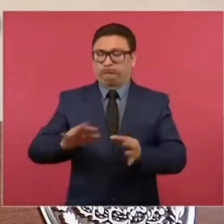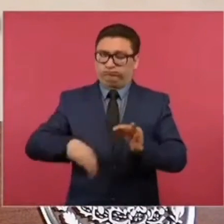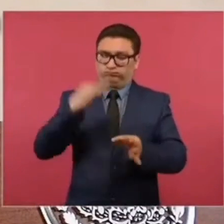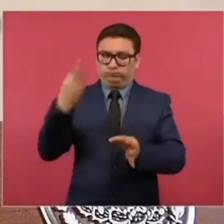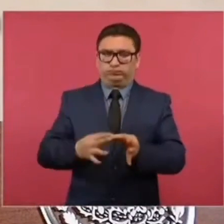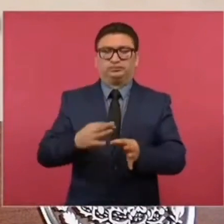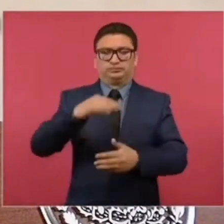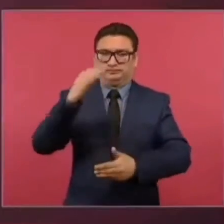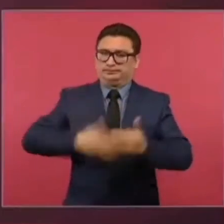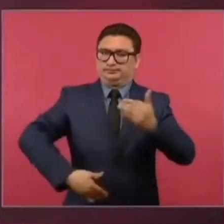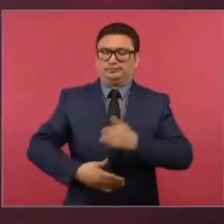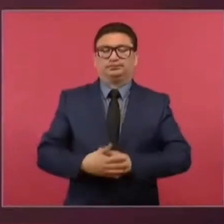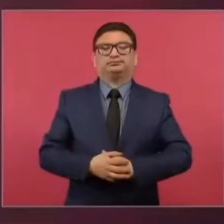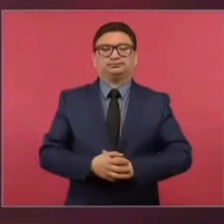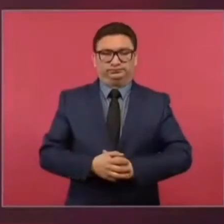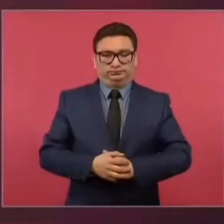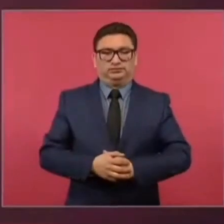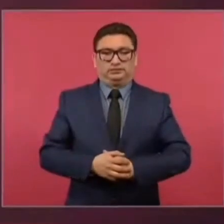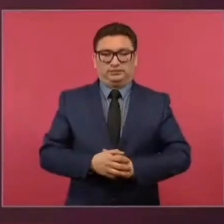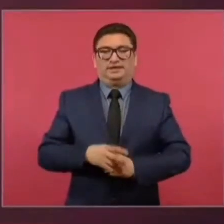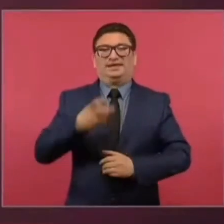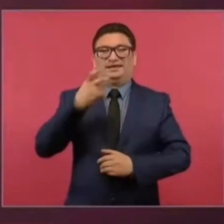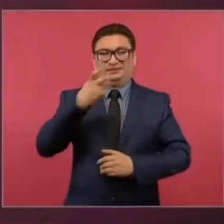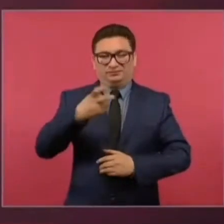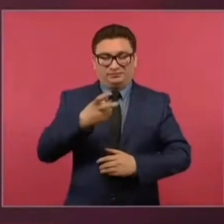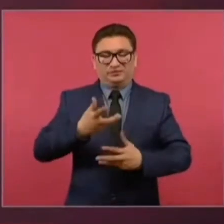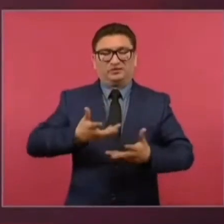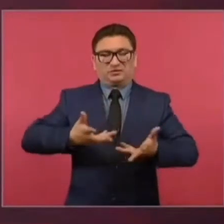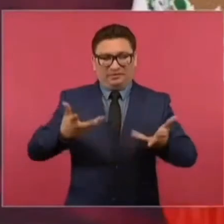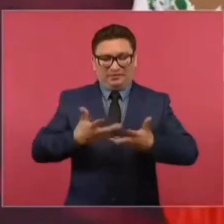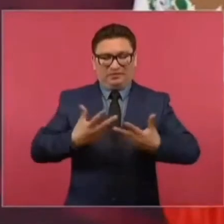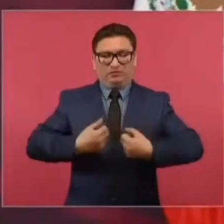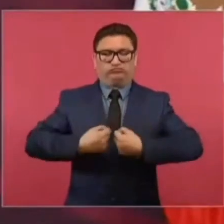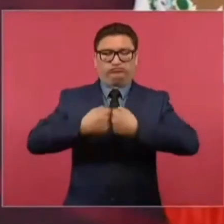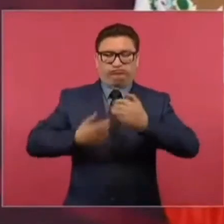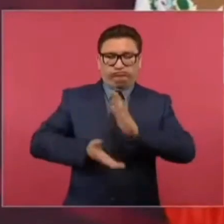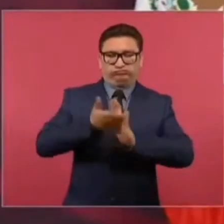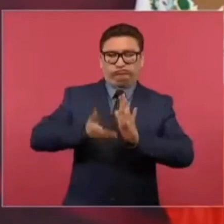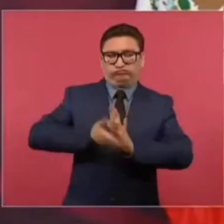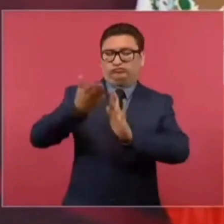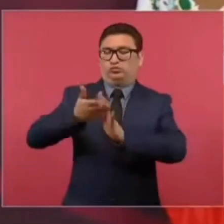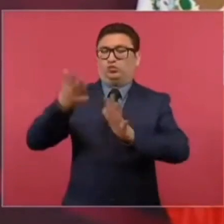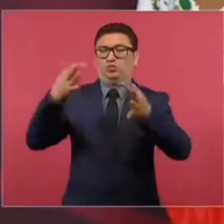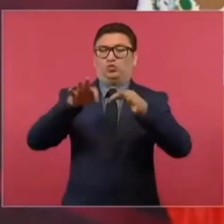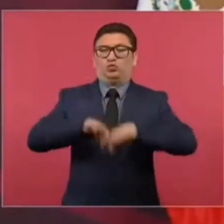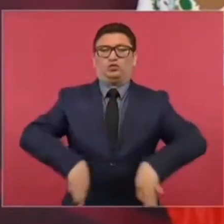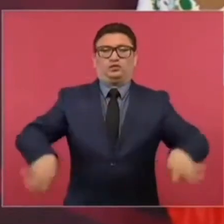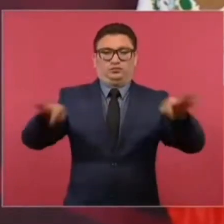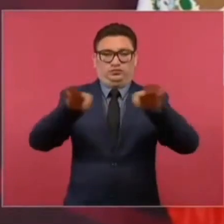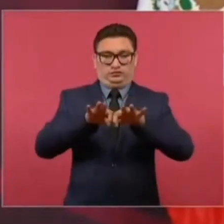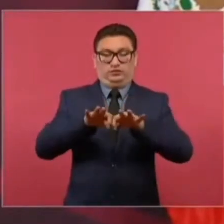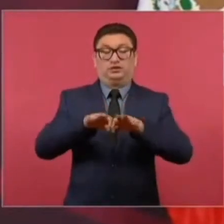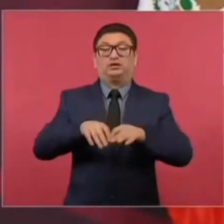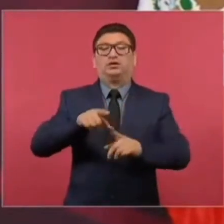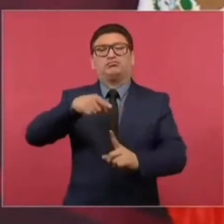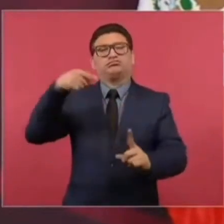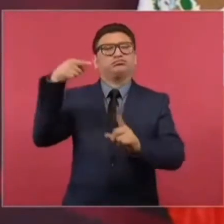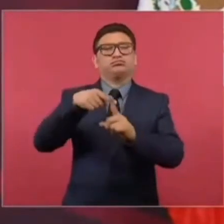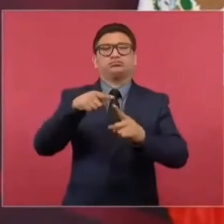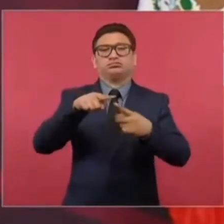Es una obra hidráulica importantísima que va a tener tres